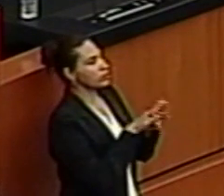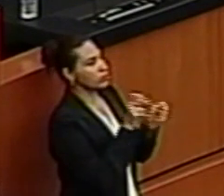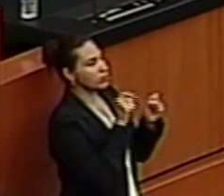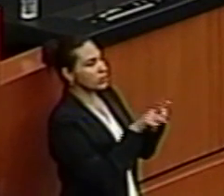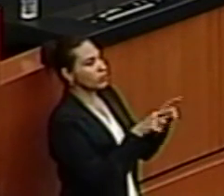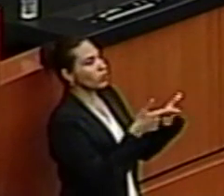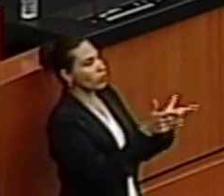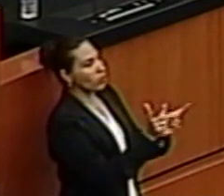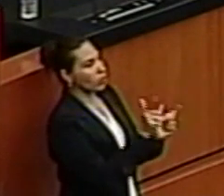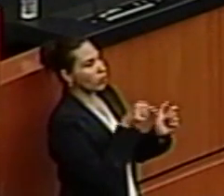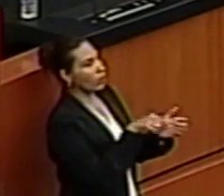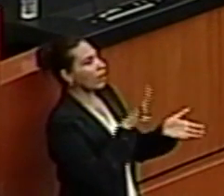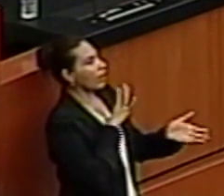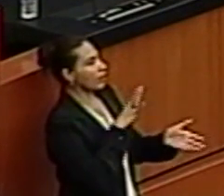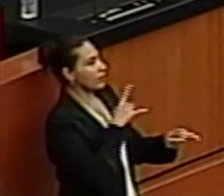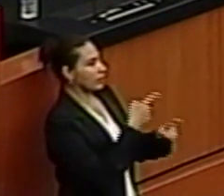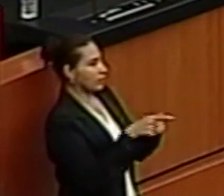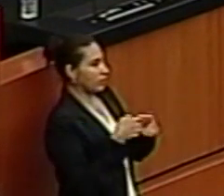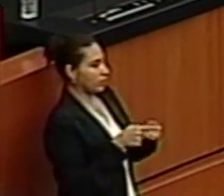grupo parlamentario.